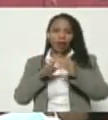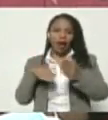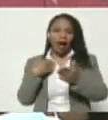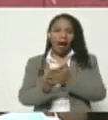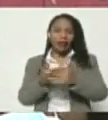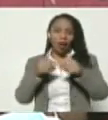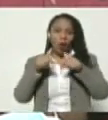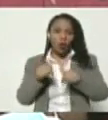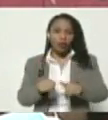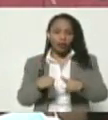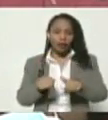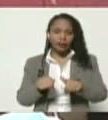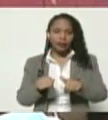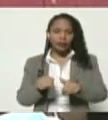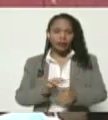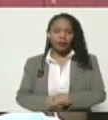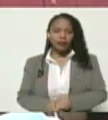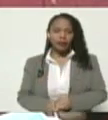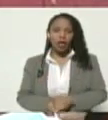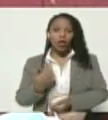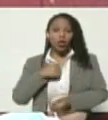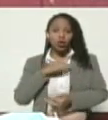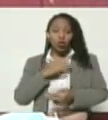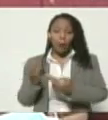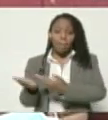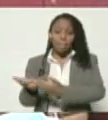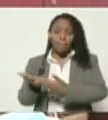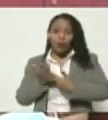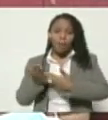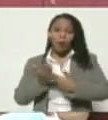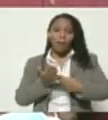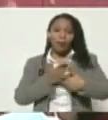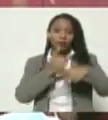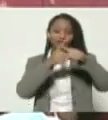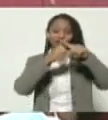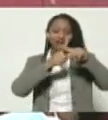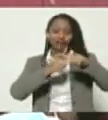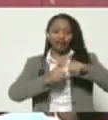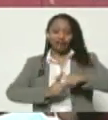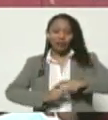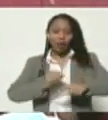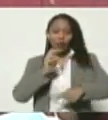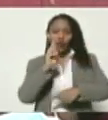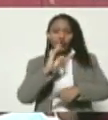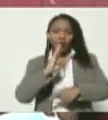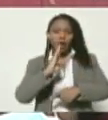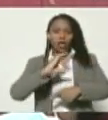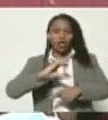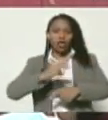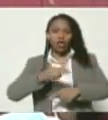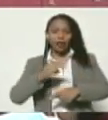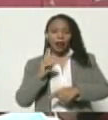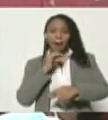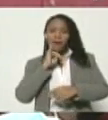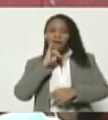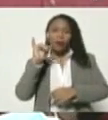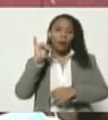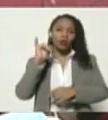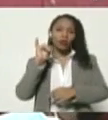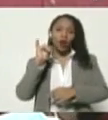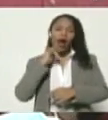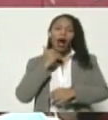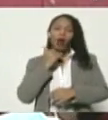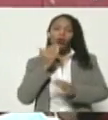momento hemos recibido de la VC reporte, algún tipo de